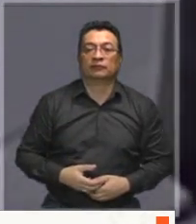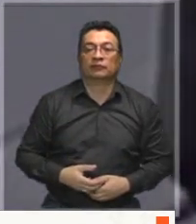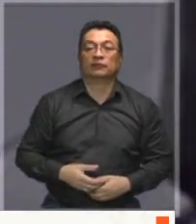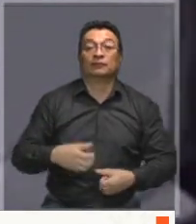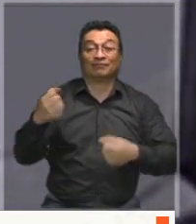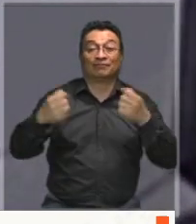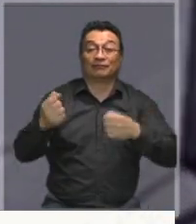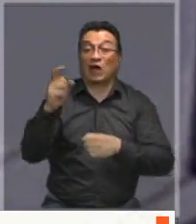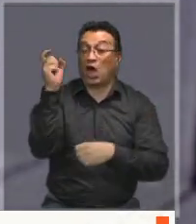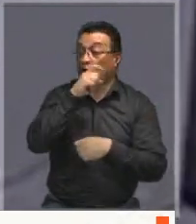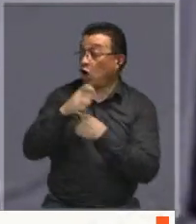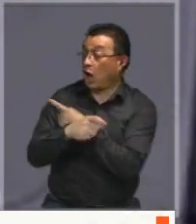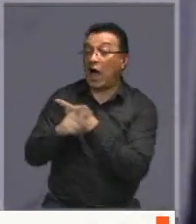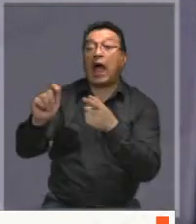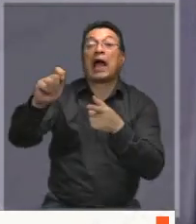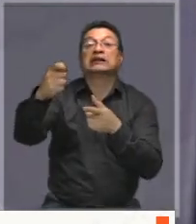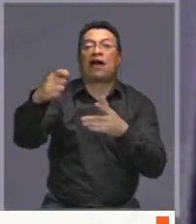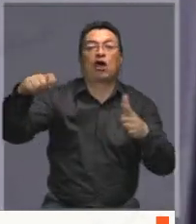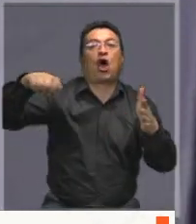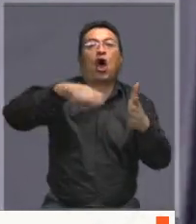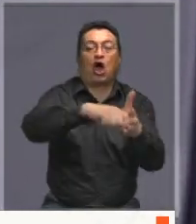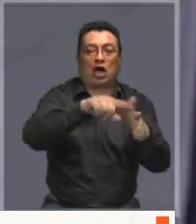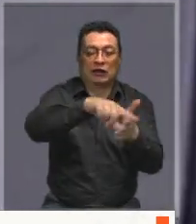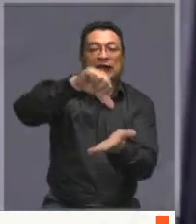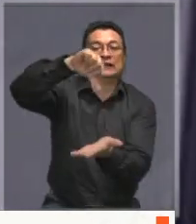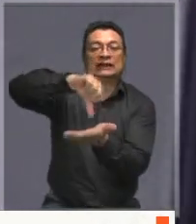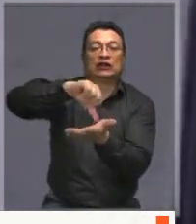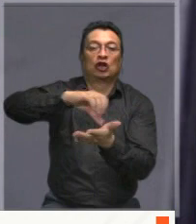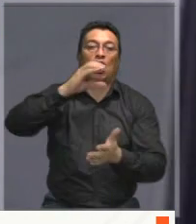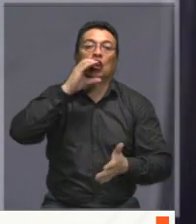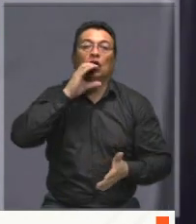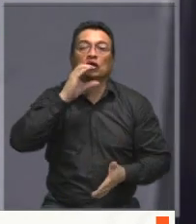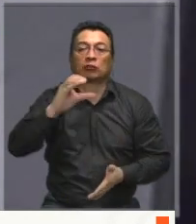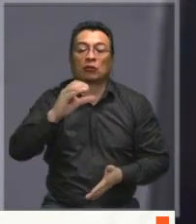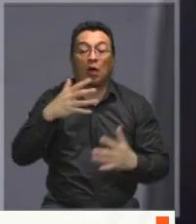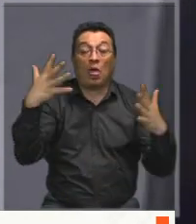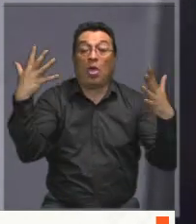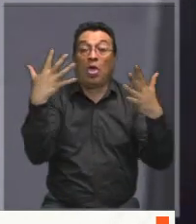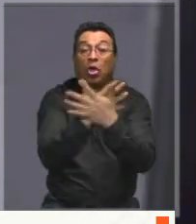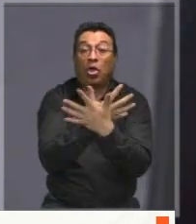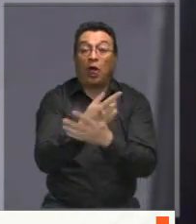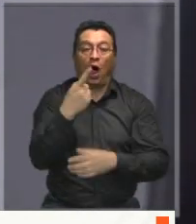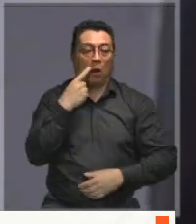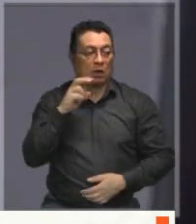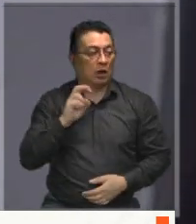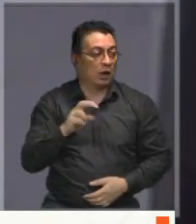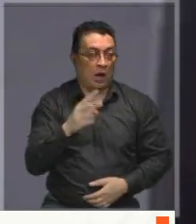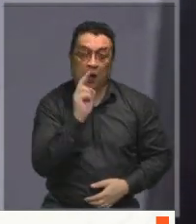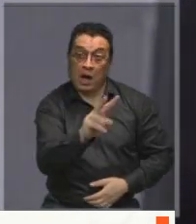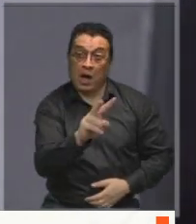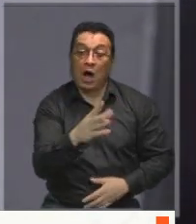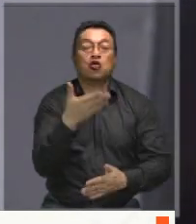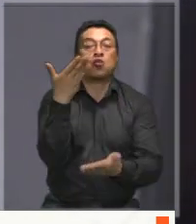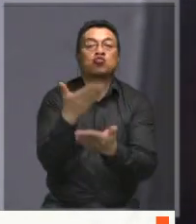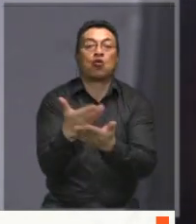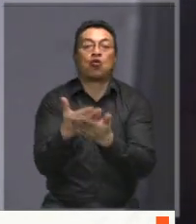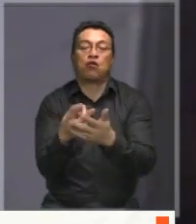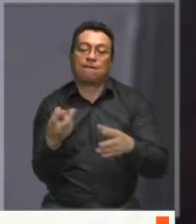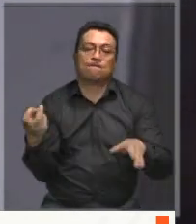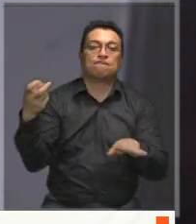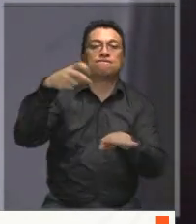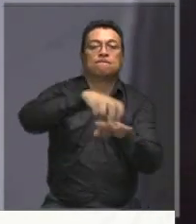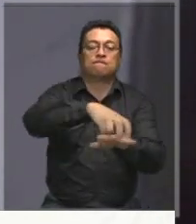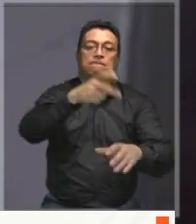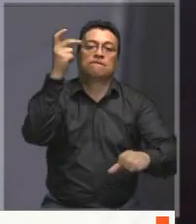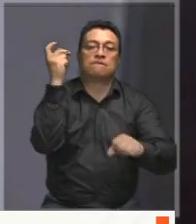La camioneta roja está con las llaves puestas en el centro de Concepción, un descuido que este solitario delincuente aprovecha y que los dueños